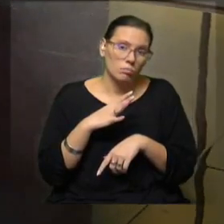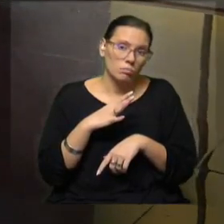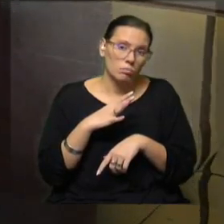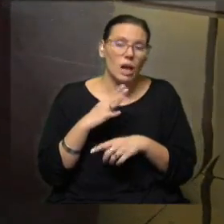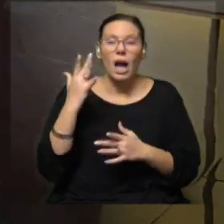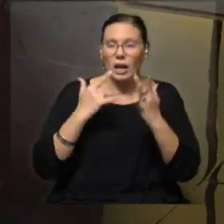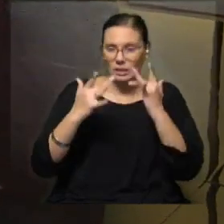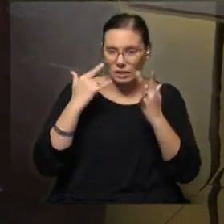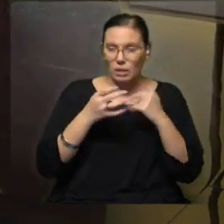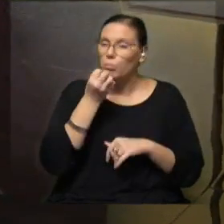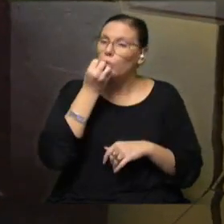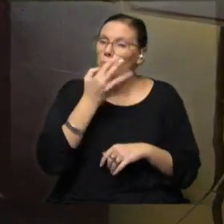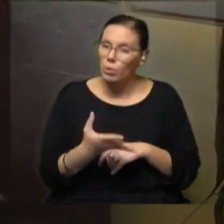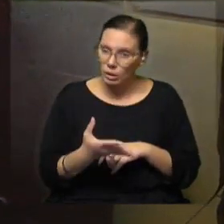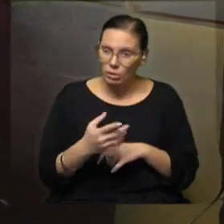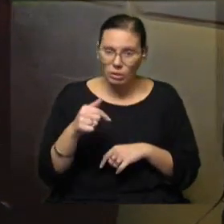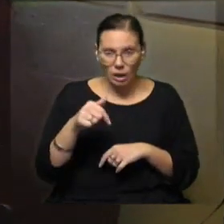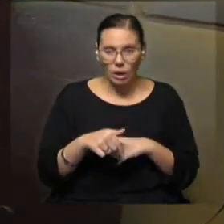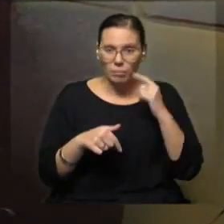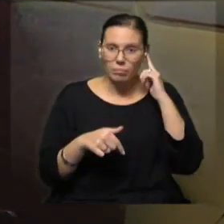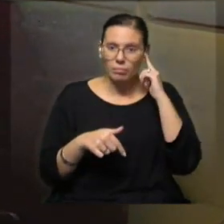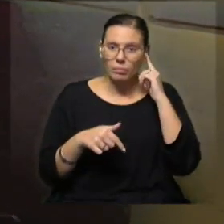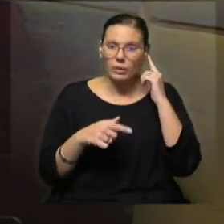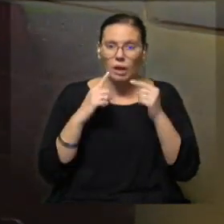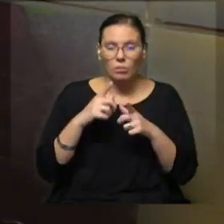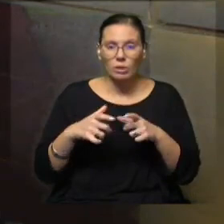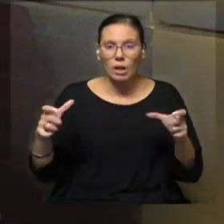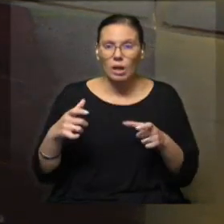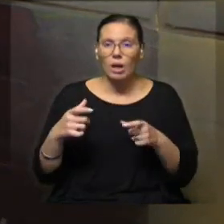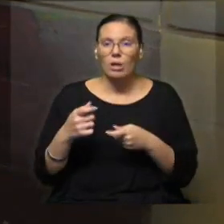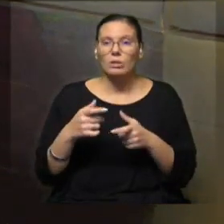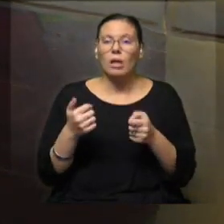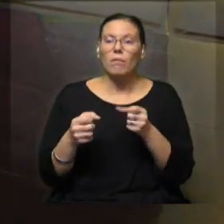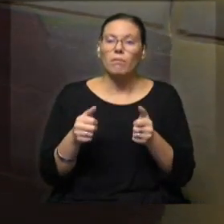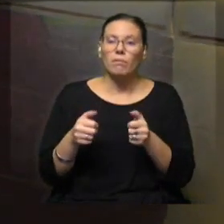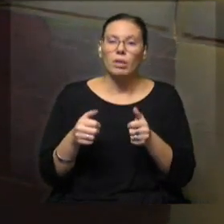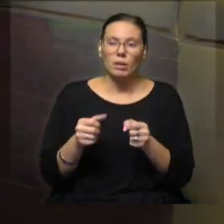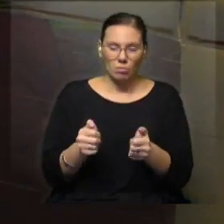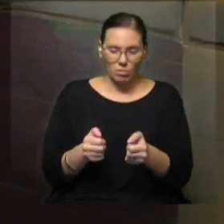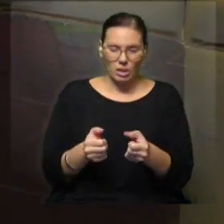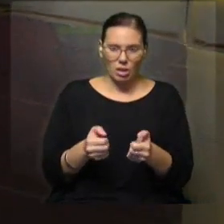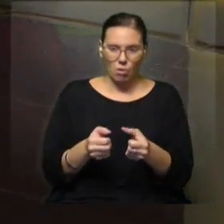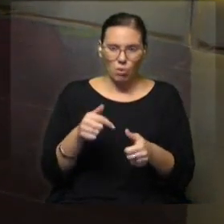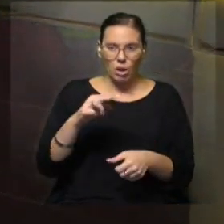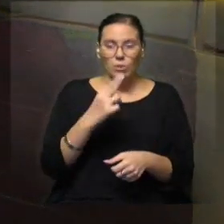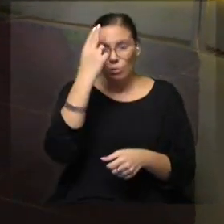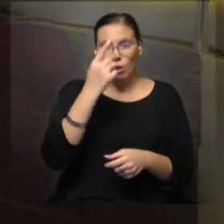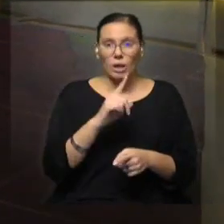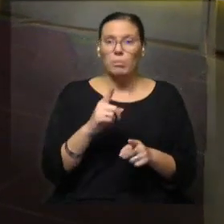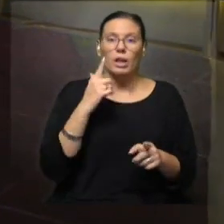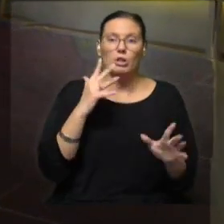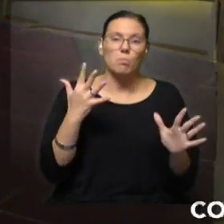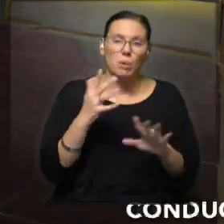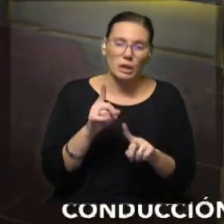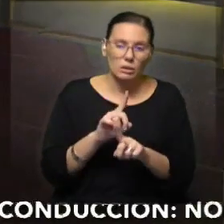muchos artistas muy talentosos, muy potentes acá. Hay una creciente industria de videojuegos, claro, en Uruguay, que capaz que no parece lo